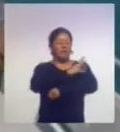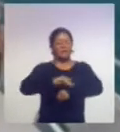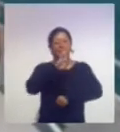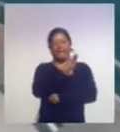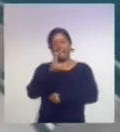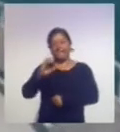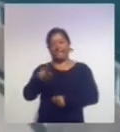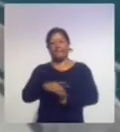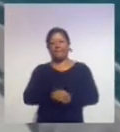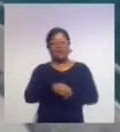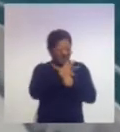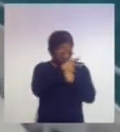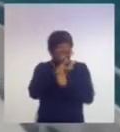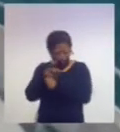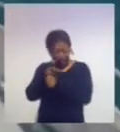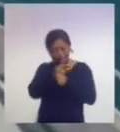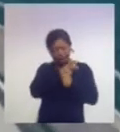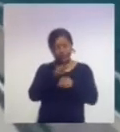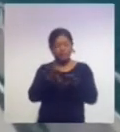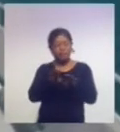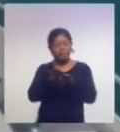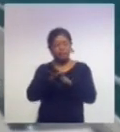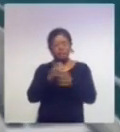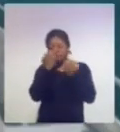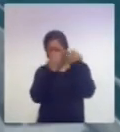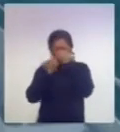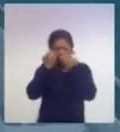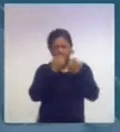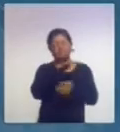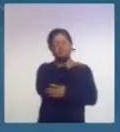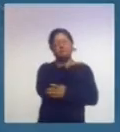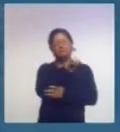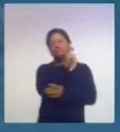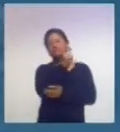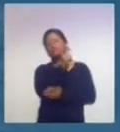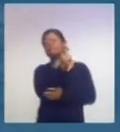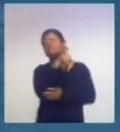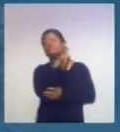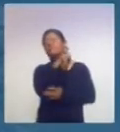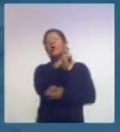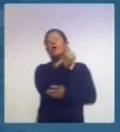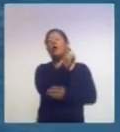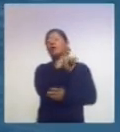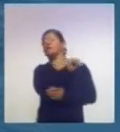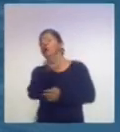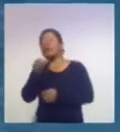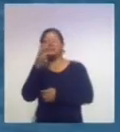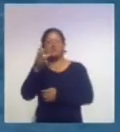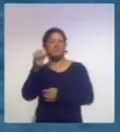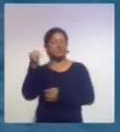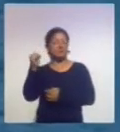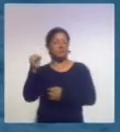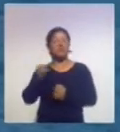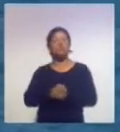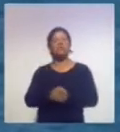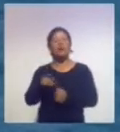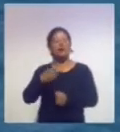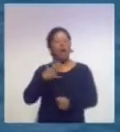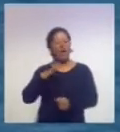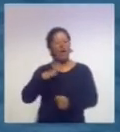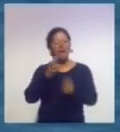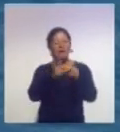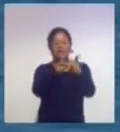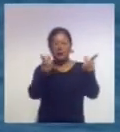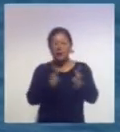el monitoreo anual de esta especie que se realizó entre el 19 de agosto y el 3 de septiembre. En ese periodo se logró el avistamiento de 3 grupos de vaquitas,